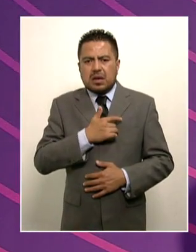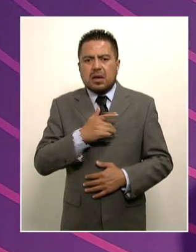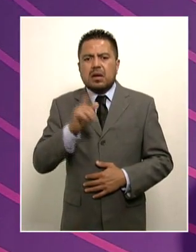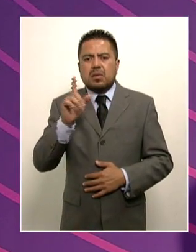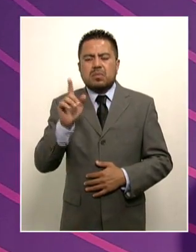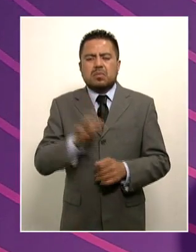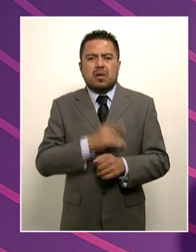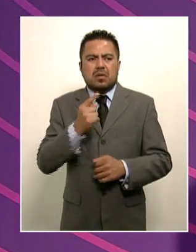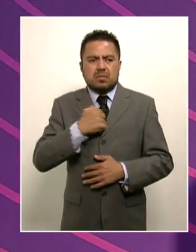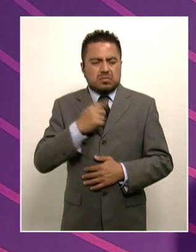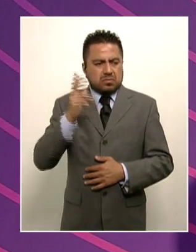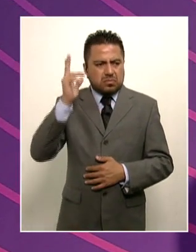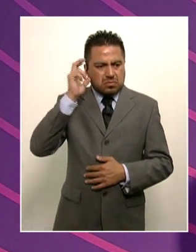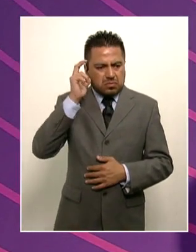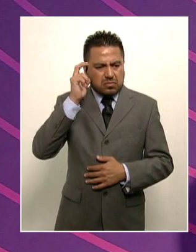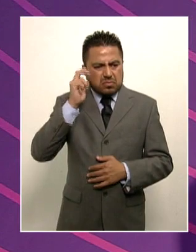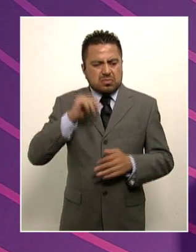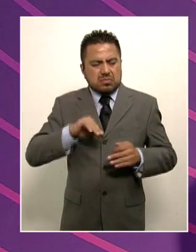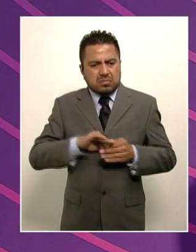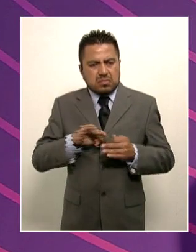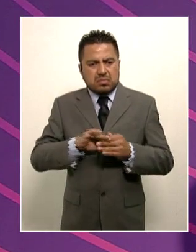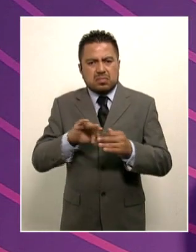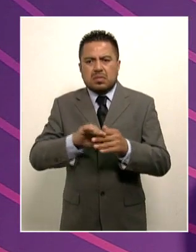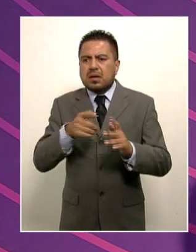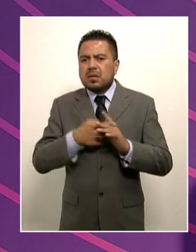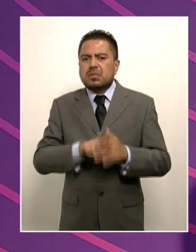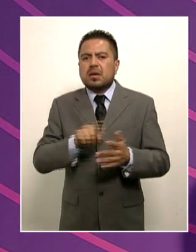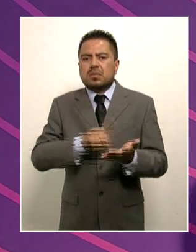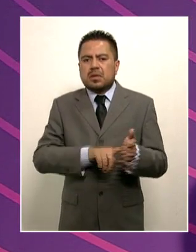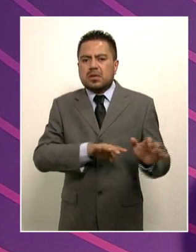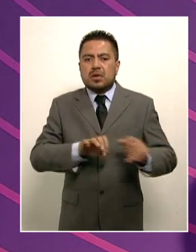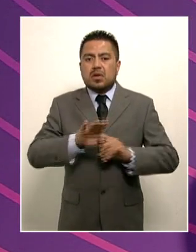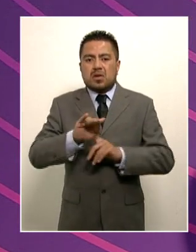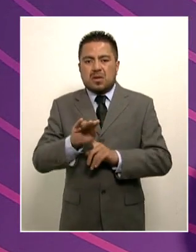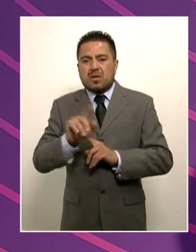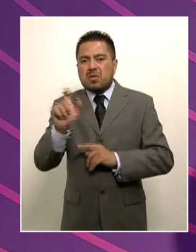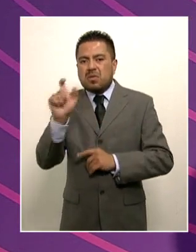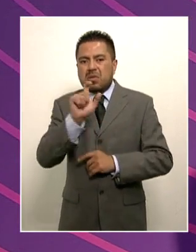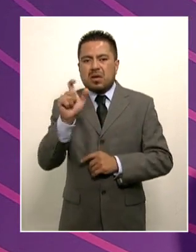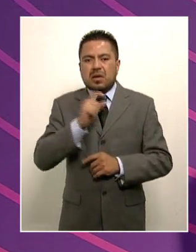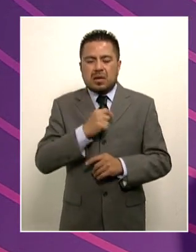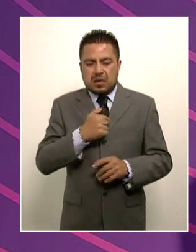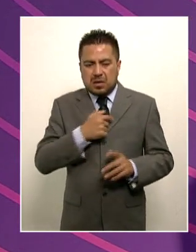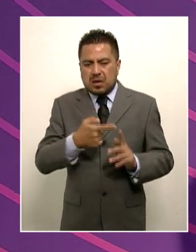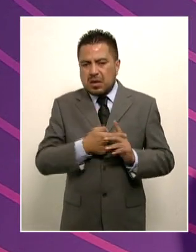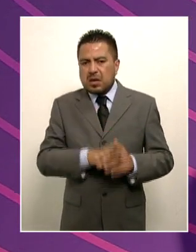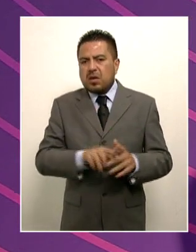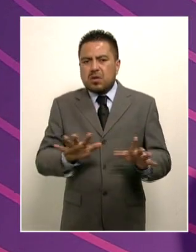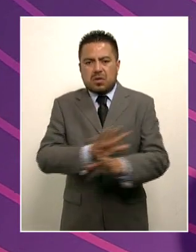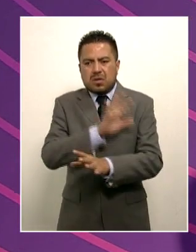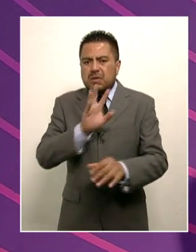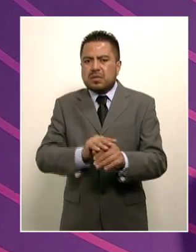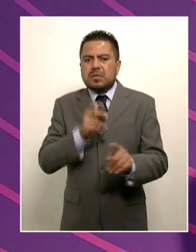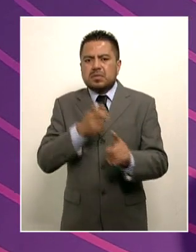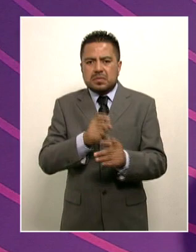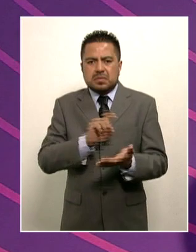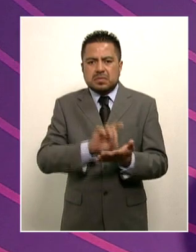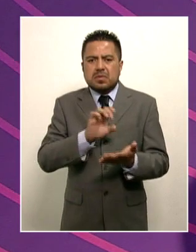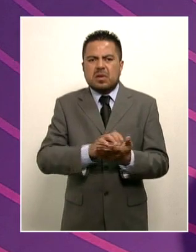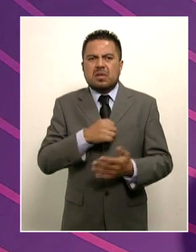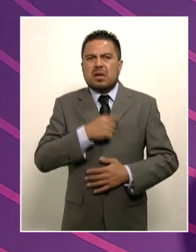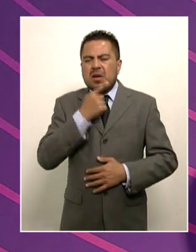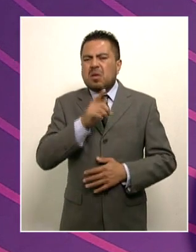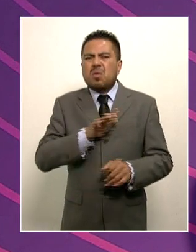lo escuchaba constantemente a principios de los 90, que fue cuando empecé con todo esto. Yo decía, pero